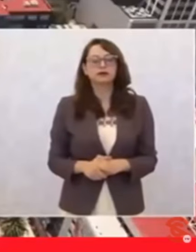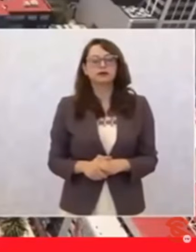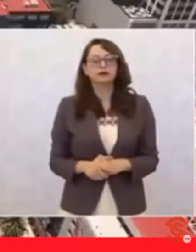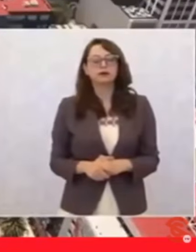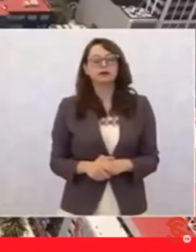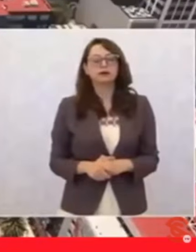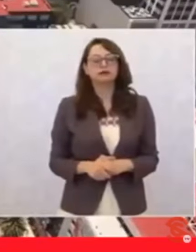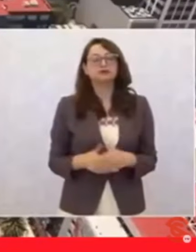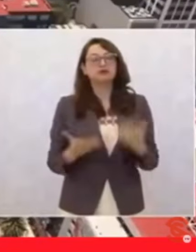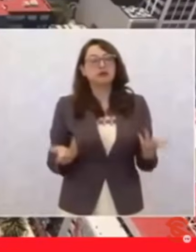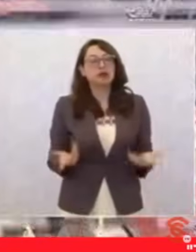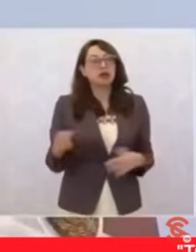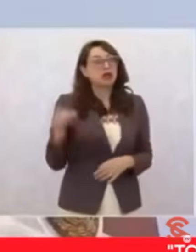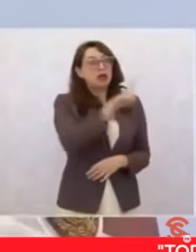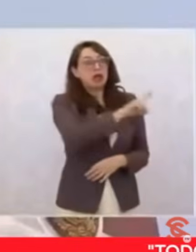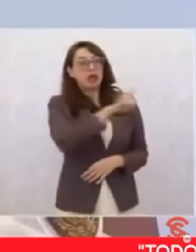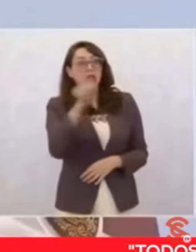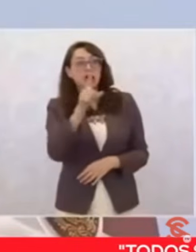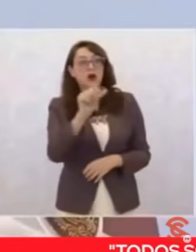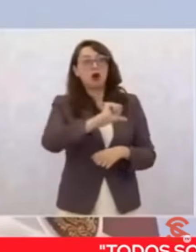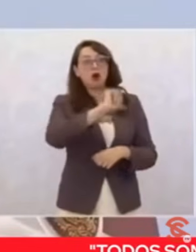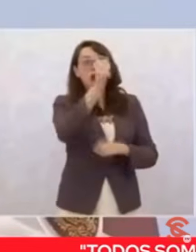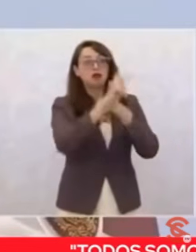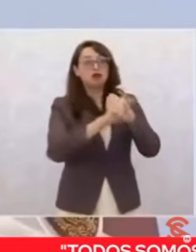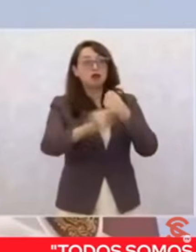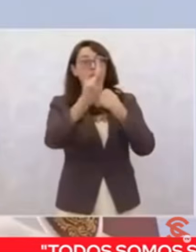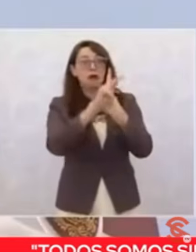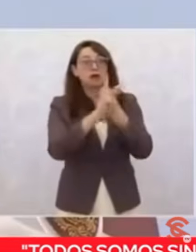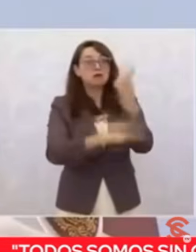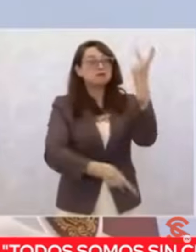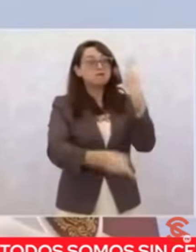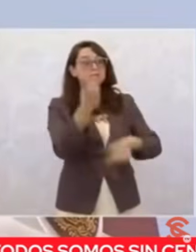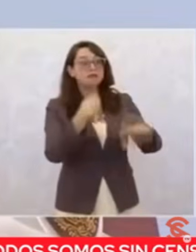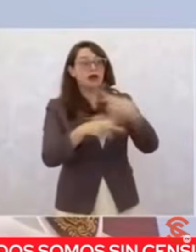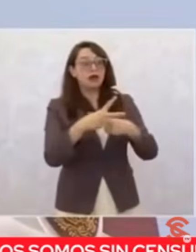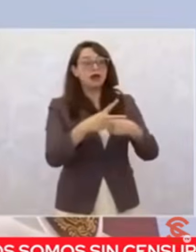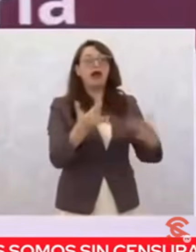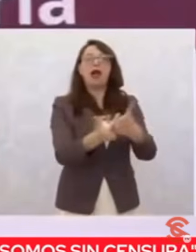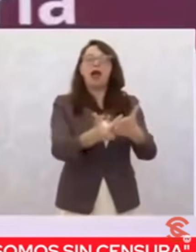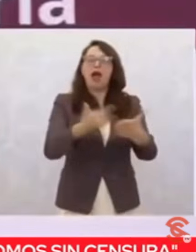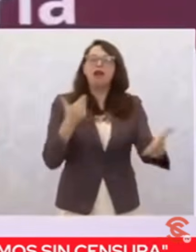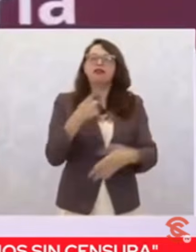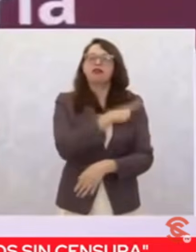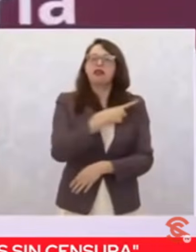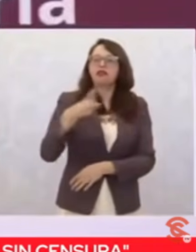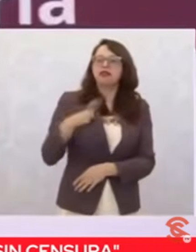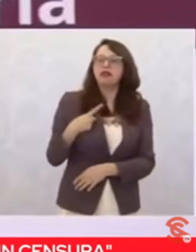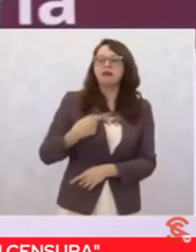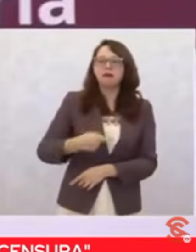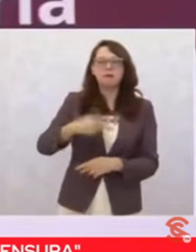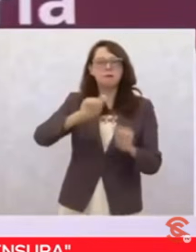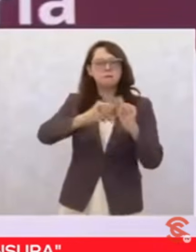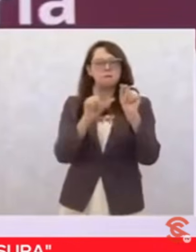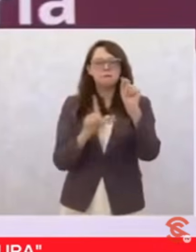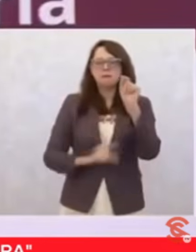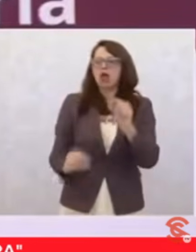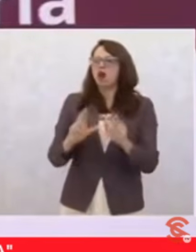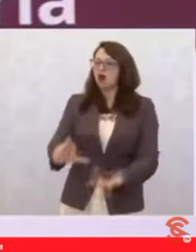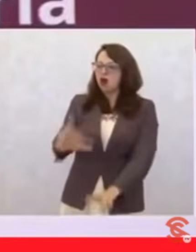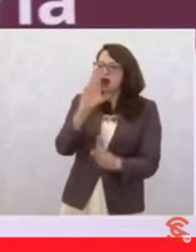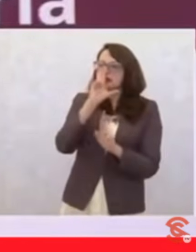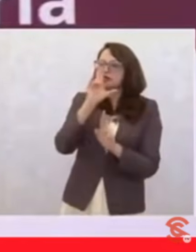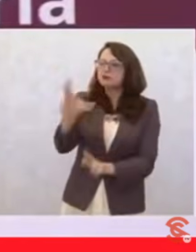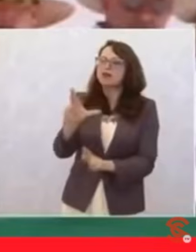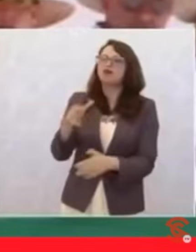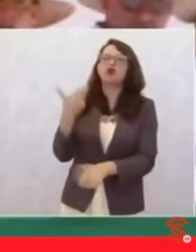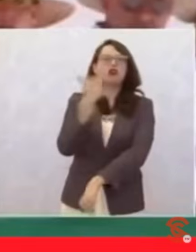Quien venga a nuestro país debe hacerlo con respeto a nuestra soberanía,